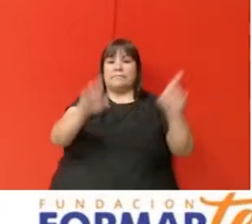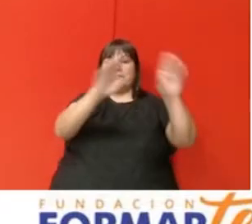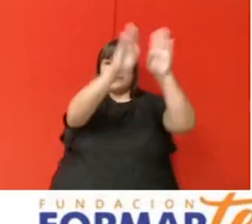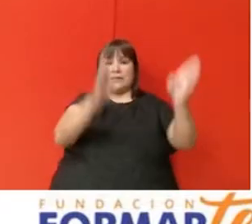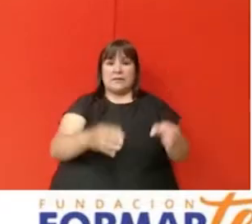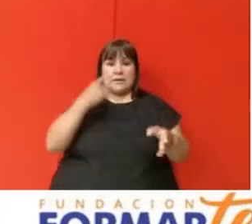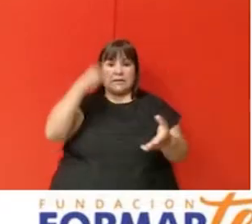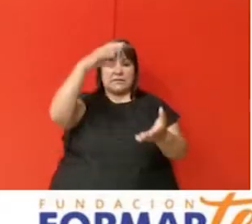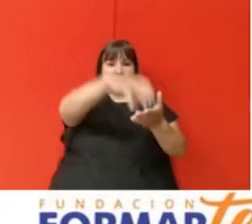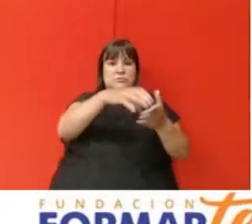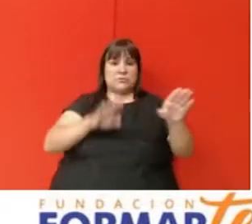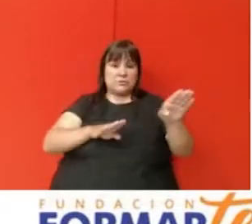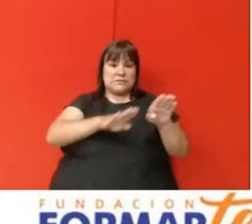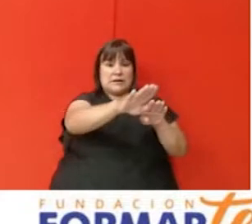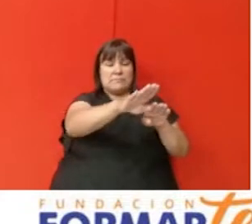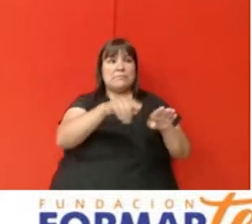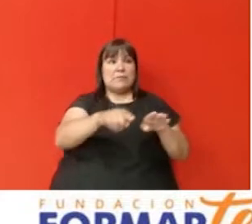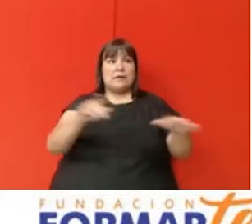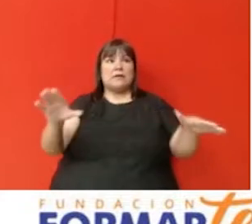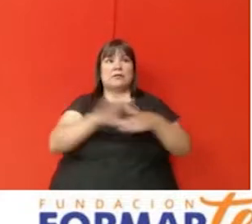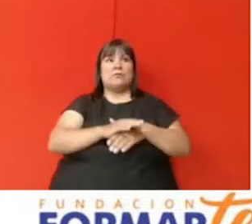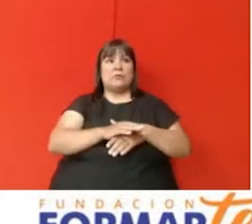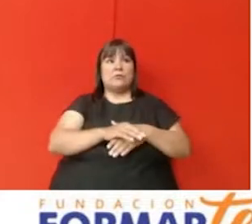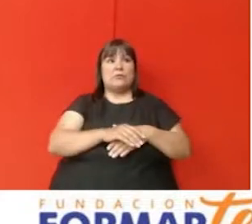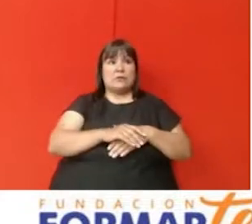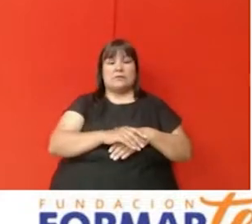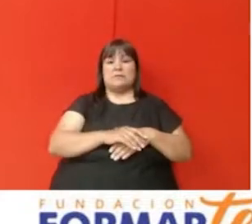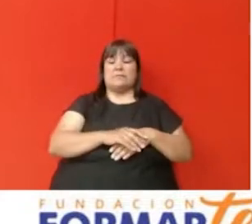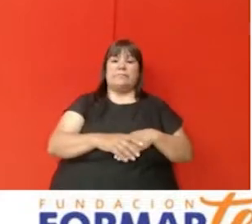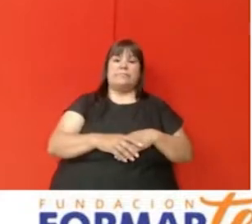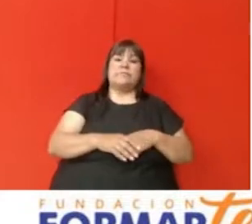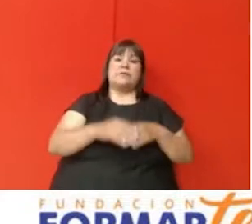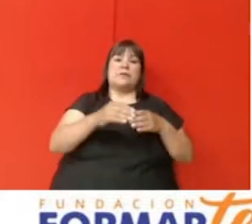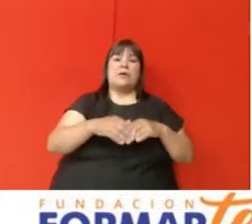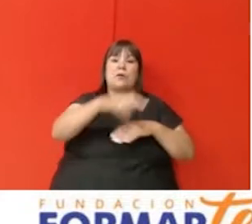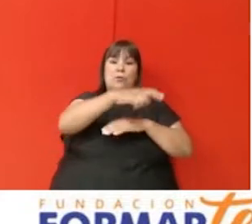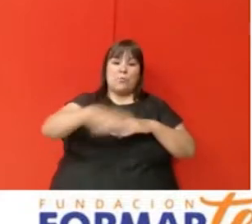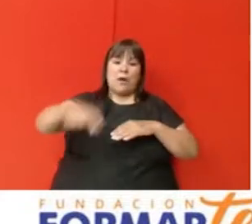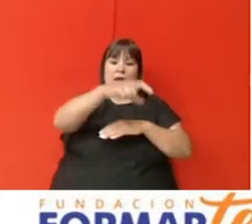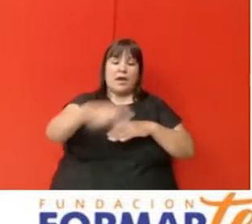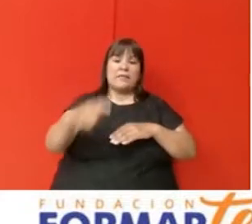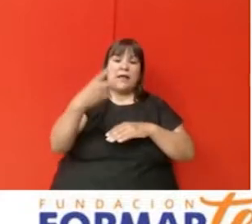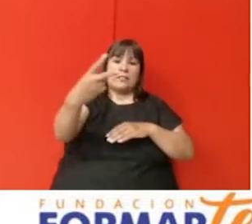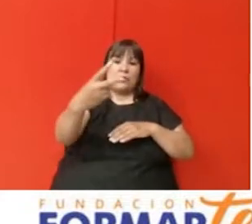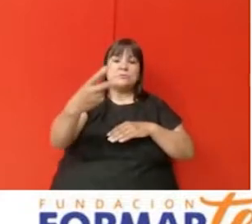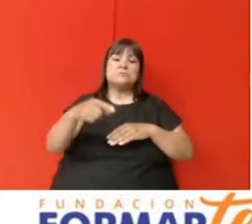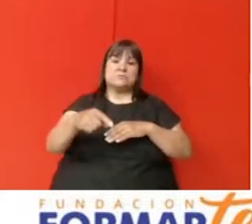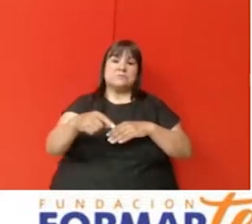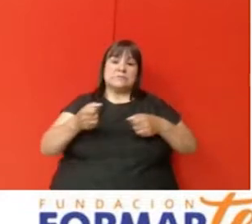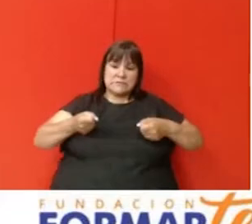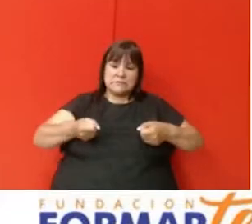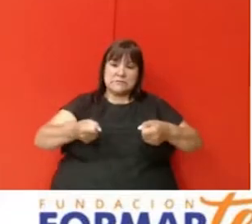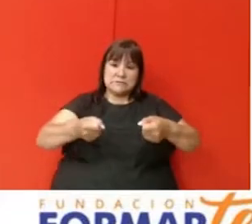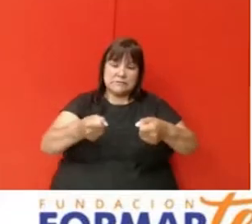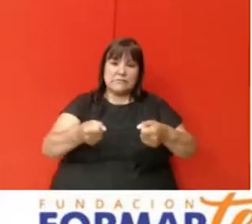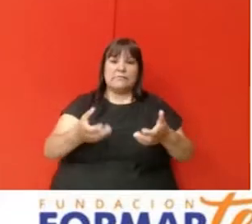Me tocó, el lunes pasado me tocó llevar a una persona 2 cuadras y no había rampas en la esquina. 2